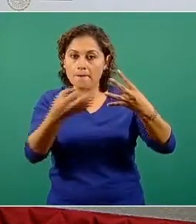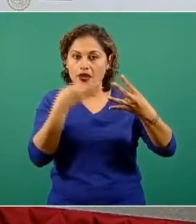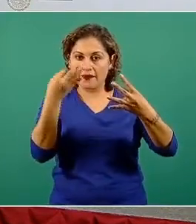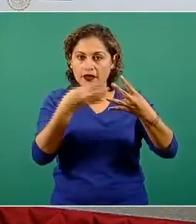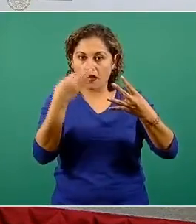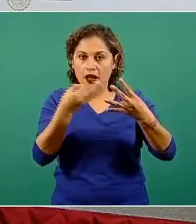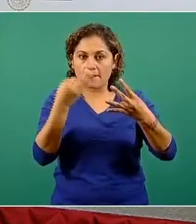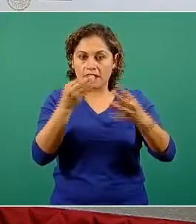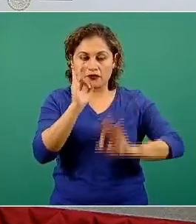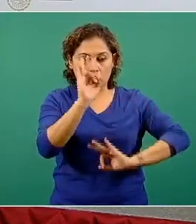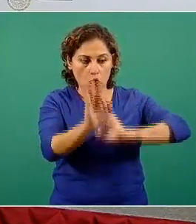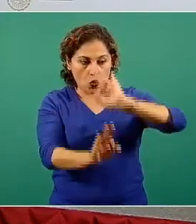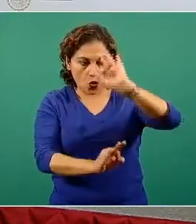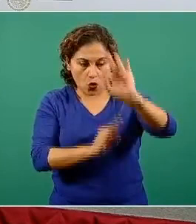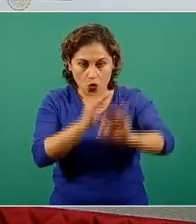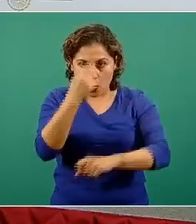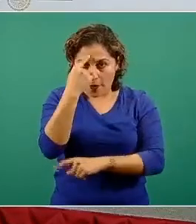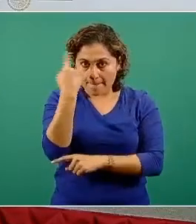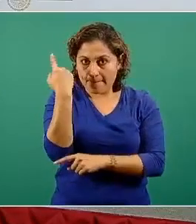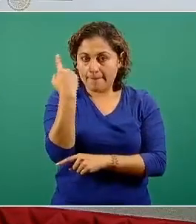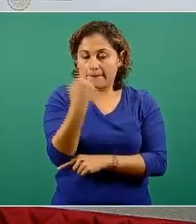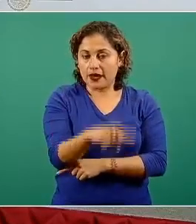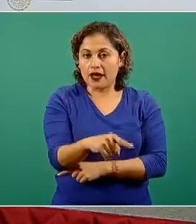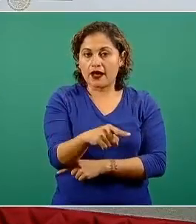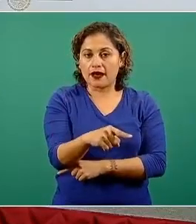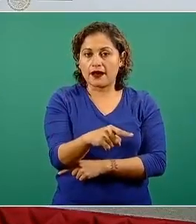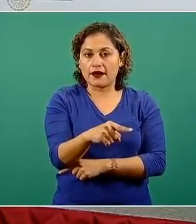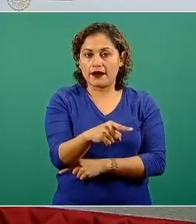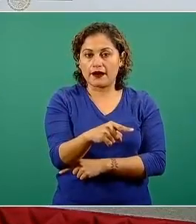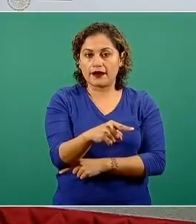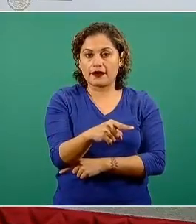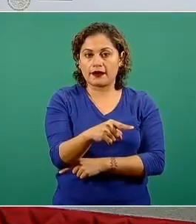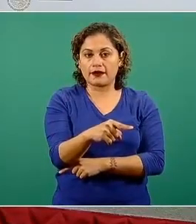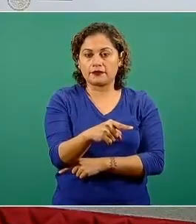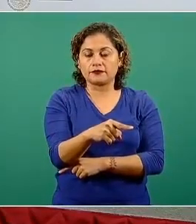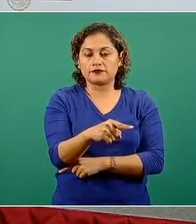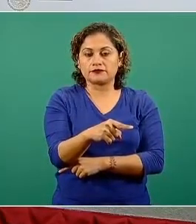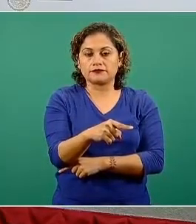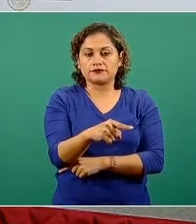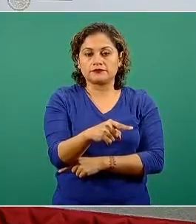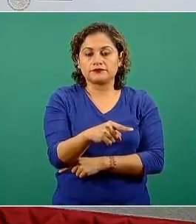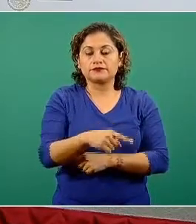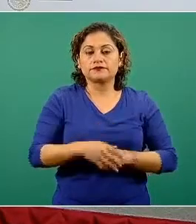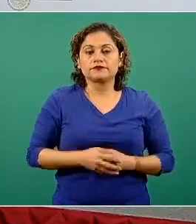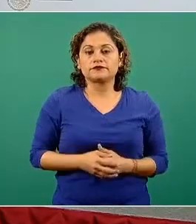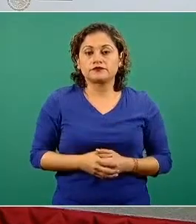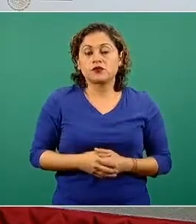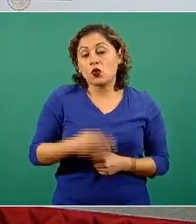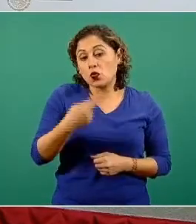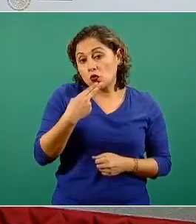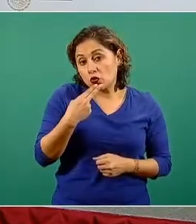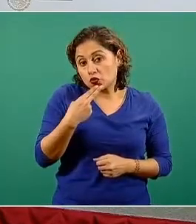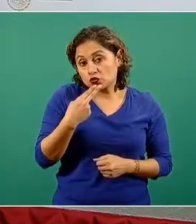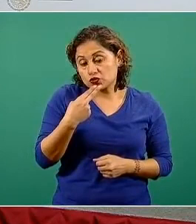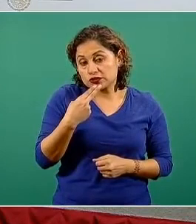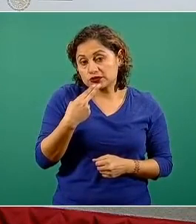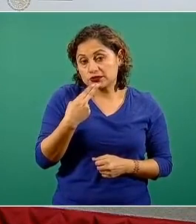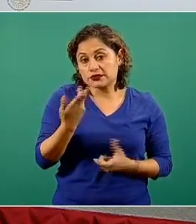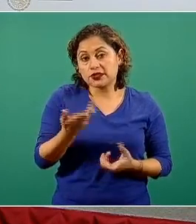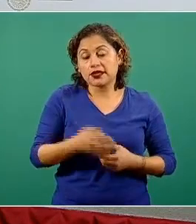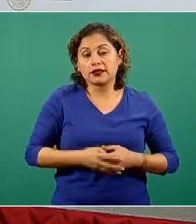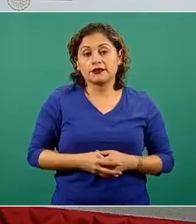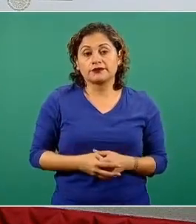medicamentos tienen la eficacia o tienen la utilidad que hasta el momento en